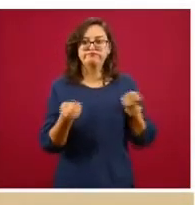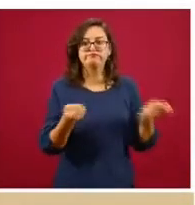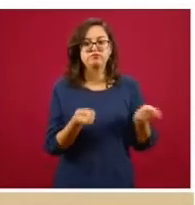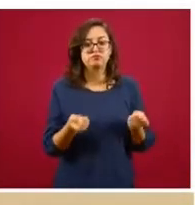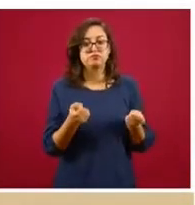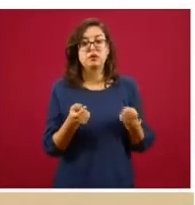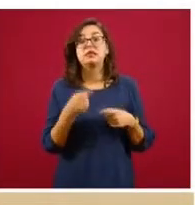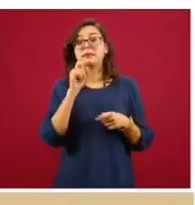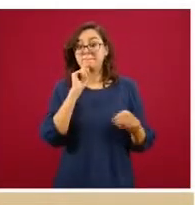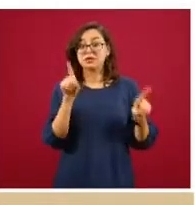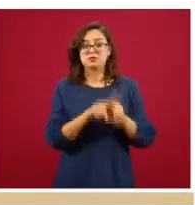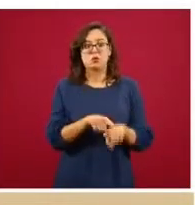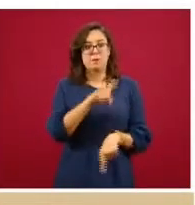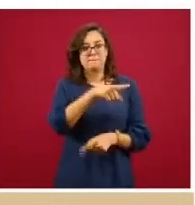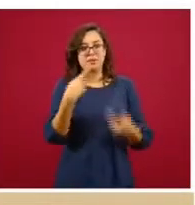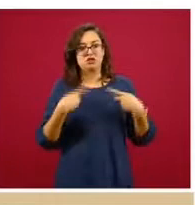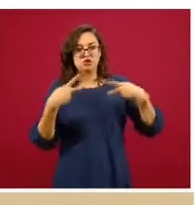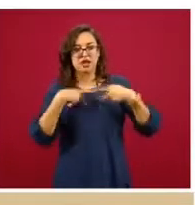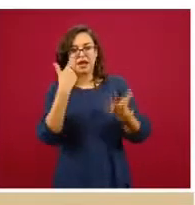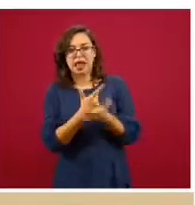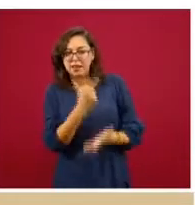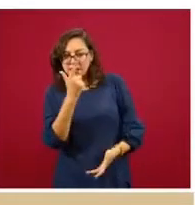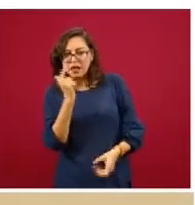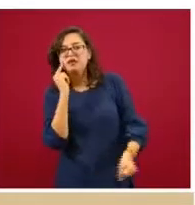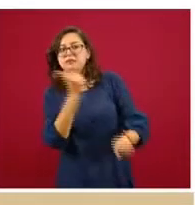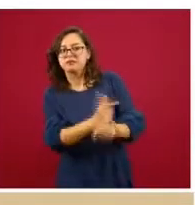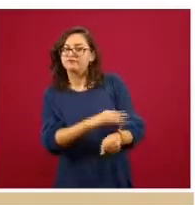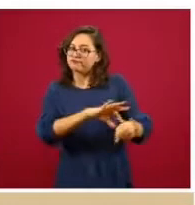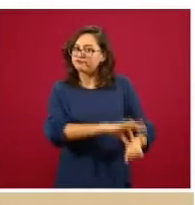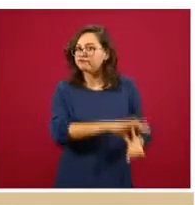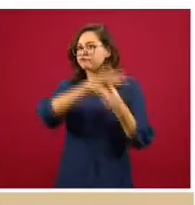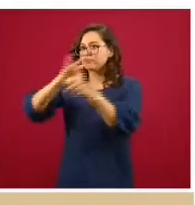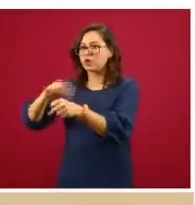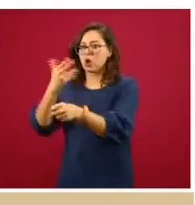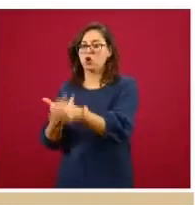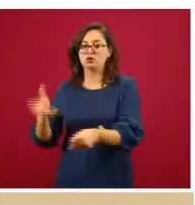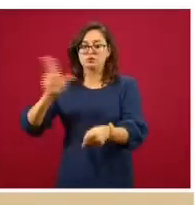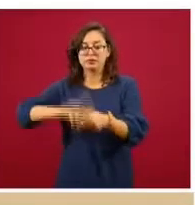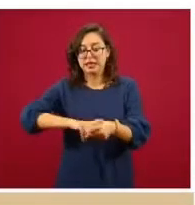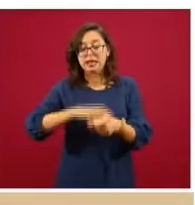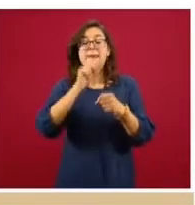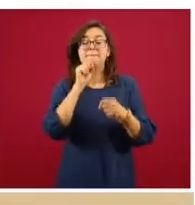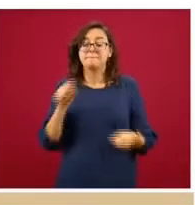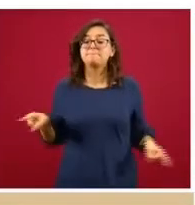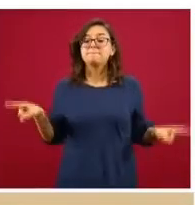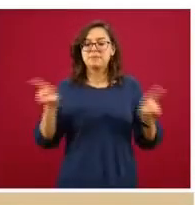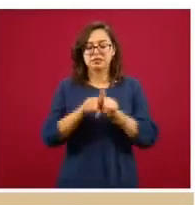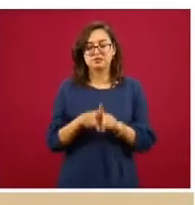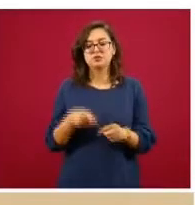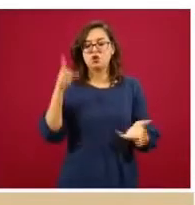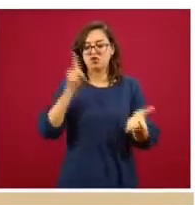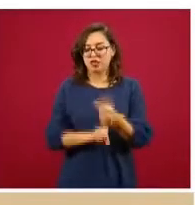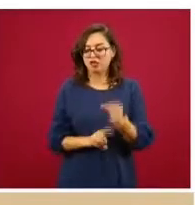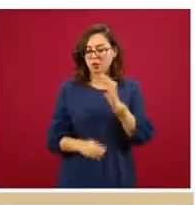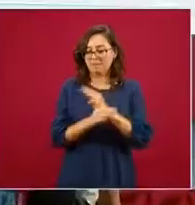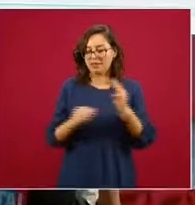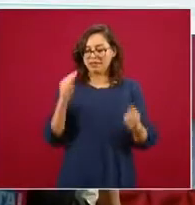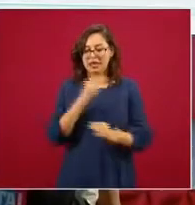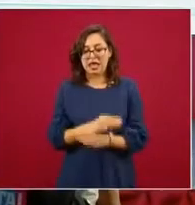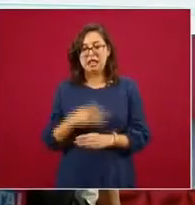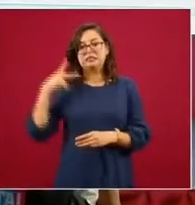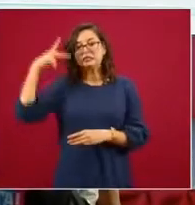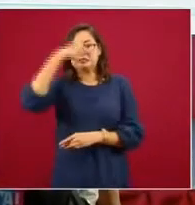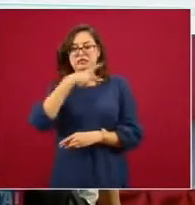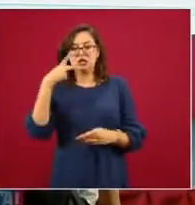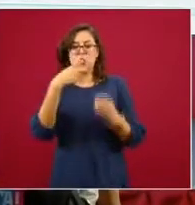estas personas y también tenían que saber acerca de cómo desarrollar contenidos psicoeducativos